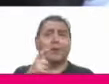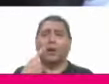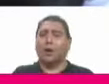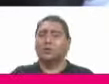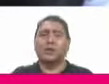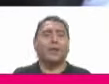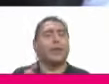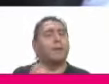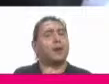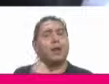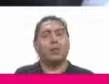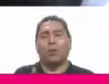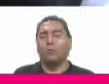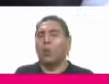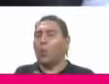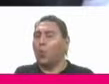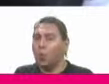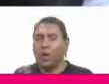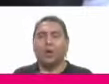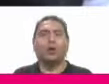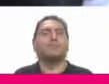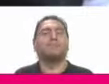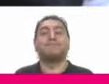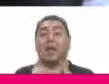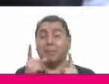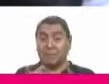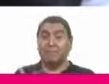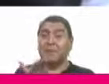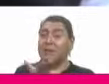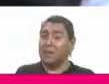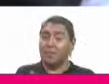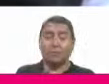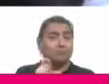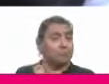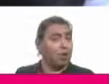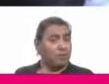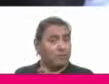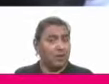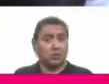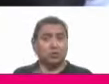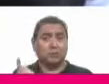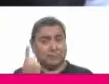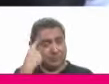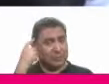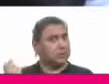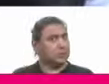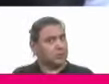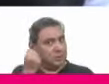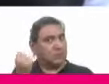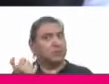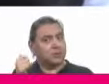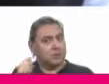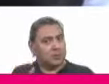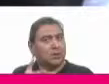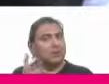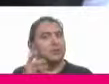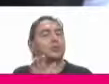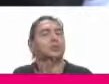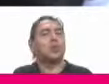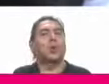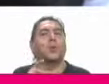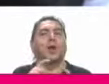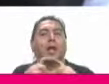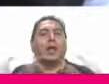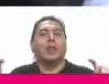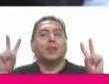modernización laboral. También planteamos modificaciones que consideramos muy importantes en el título segundo de reforma